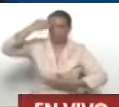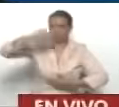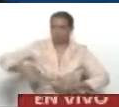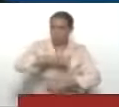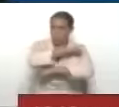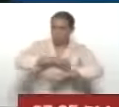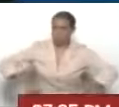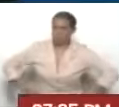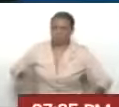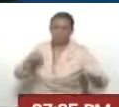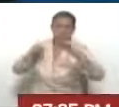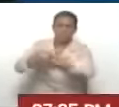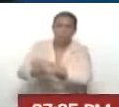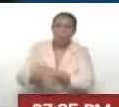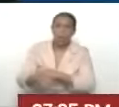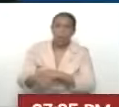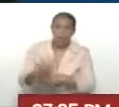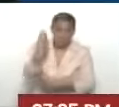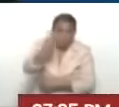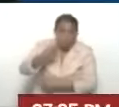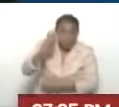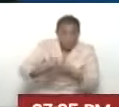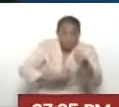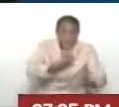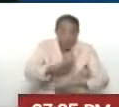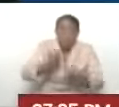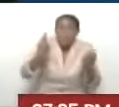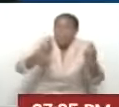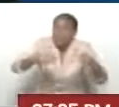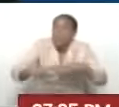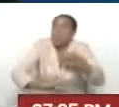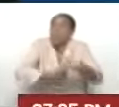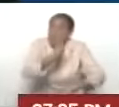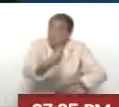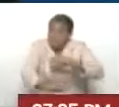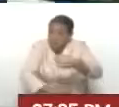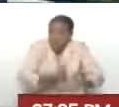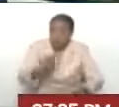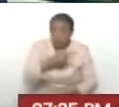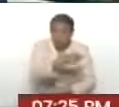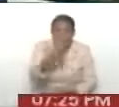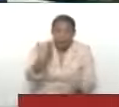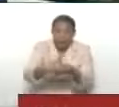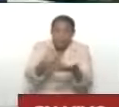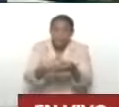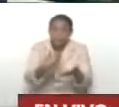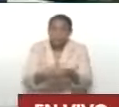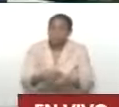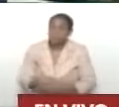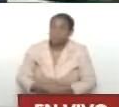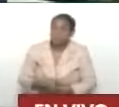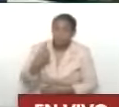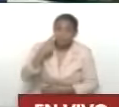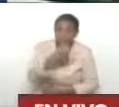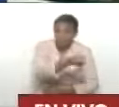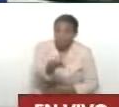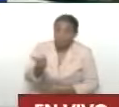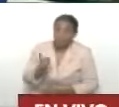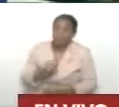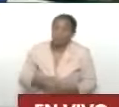extranjera. Lo hicieron, Mario. Ahí están. Aprobaron el TIAR. Ahí están. El TIAR lo